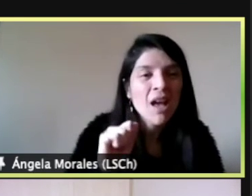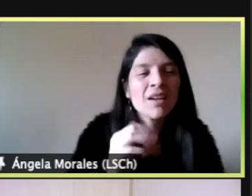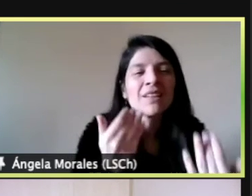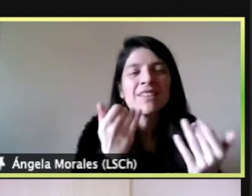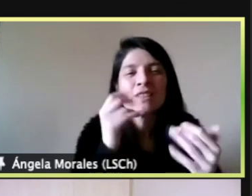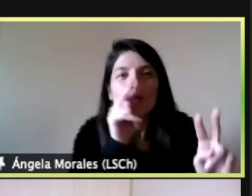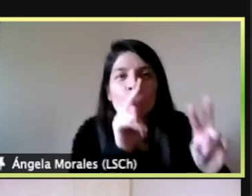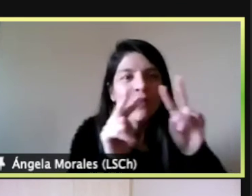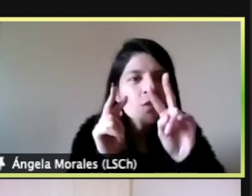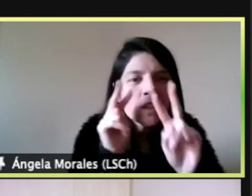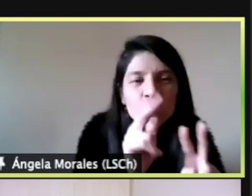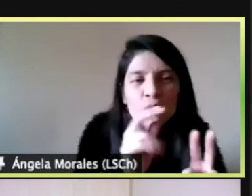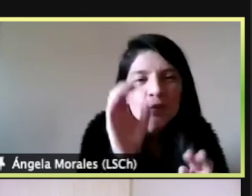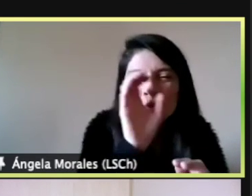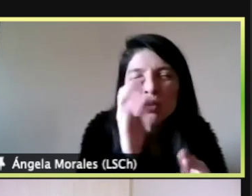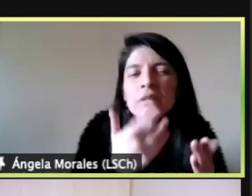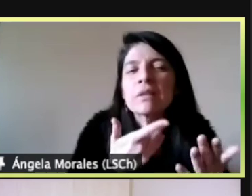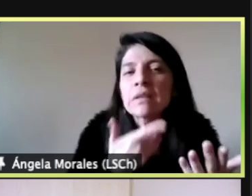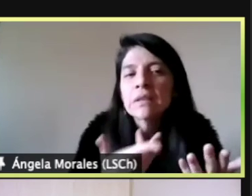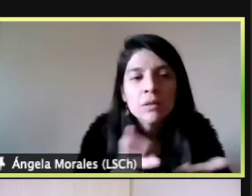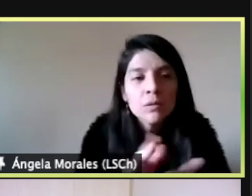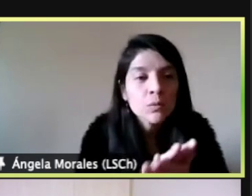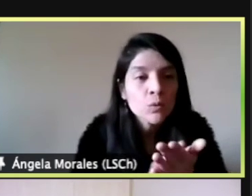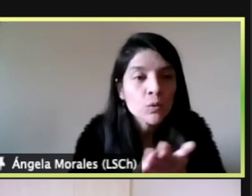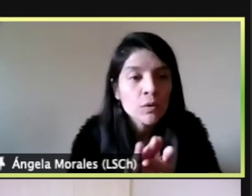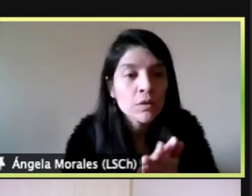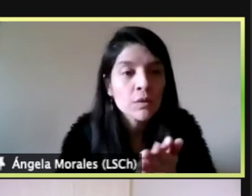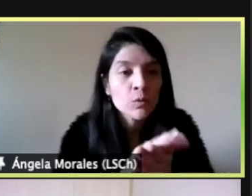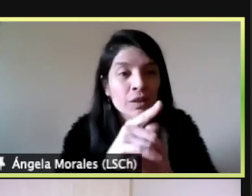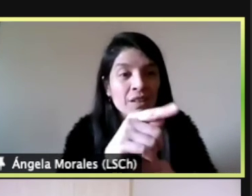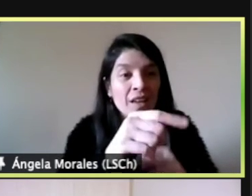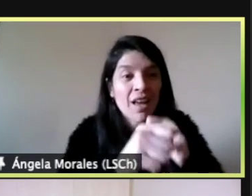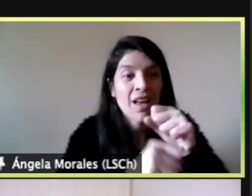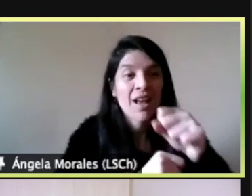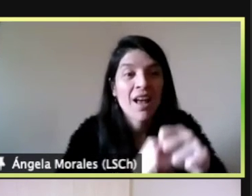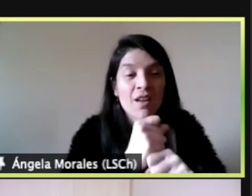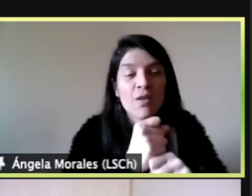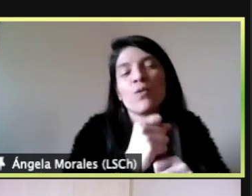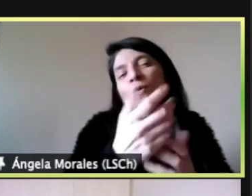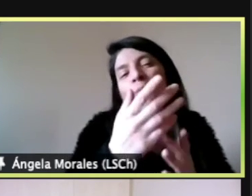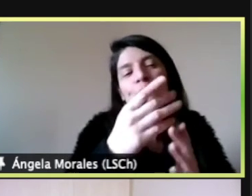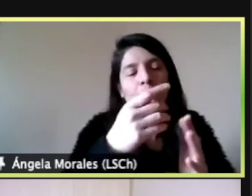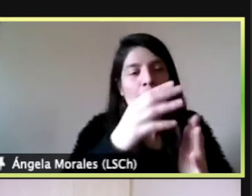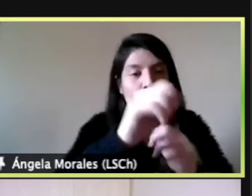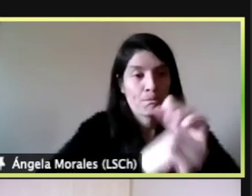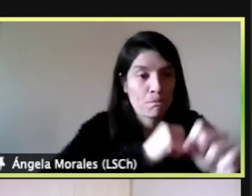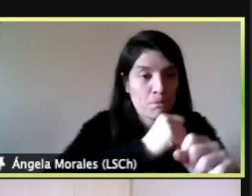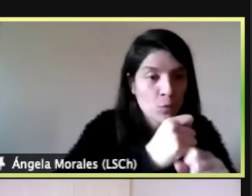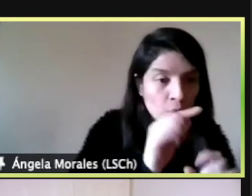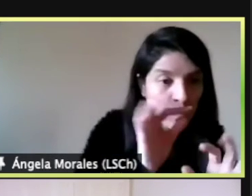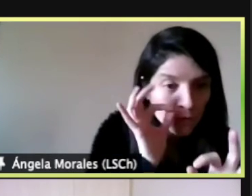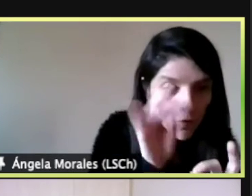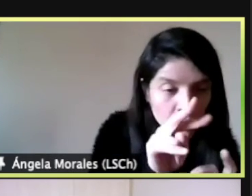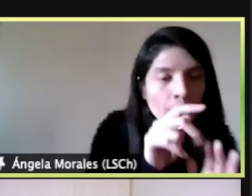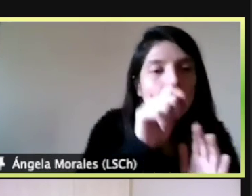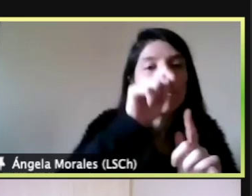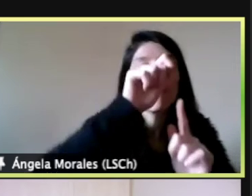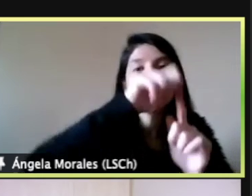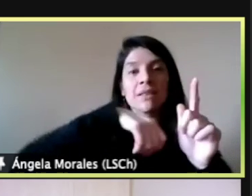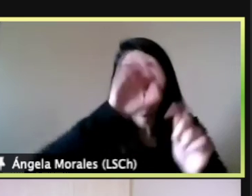tengo en el año, yo tengo el mes de enero y tengo la suma, perdón, sí, los